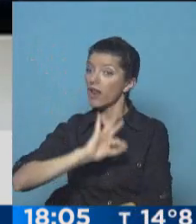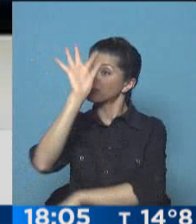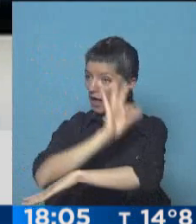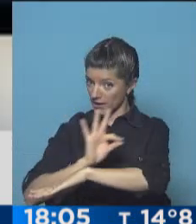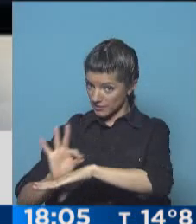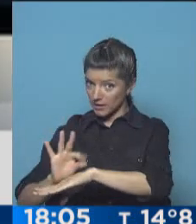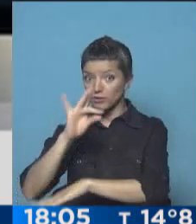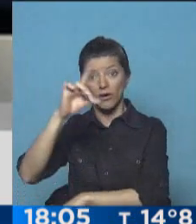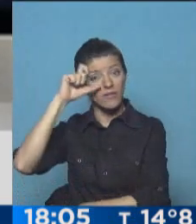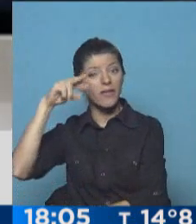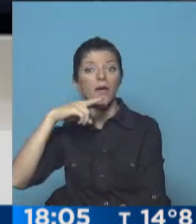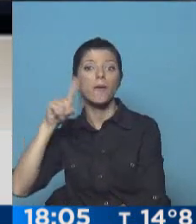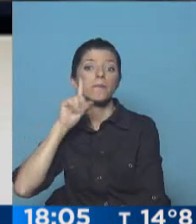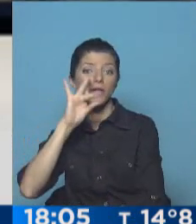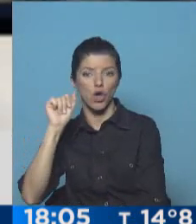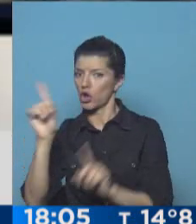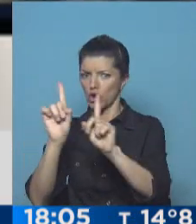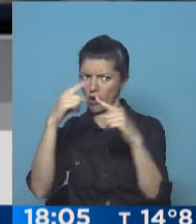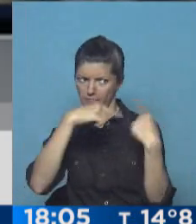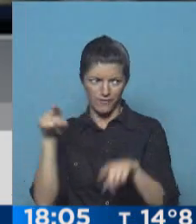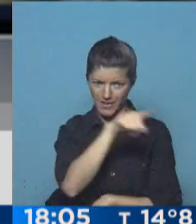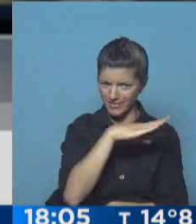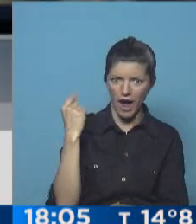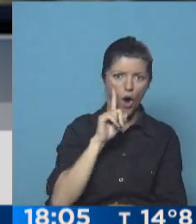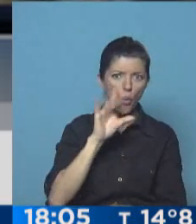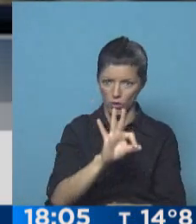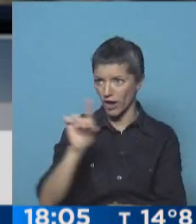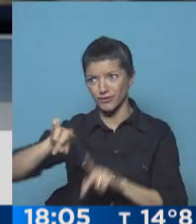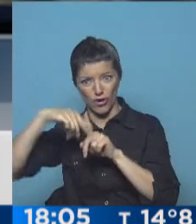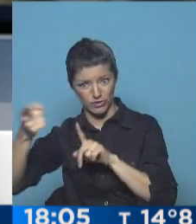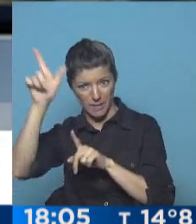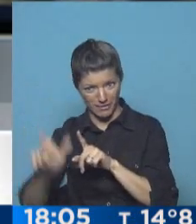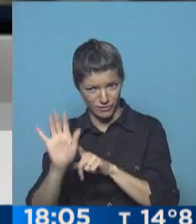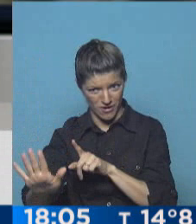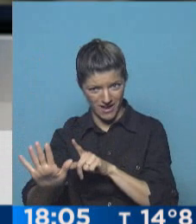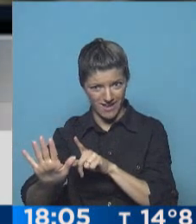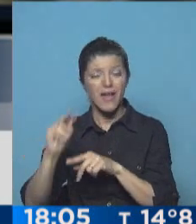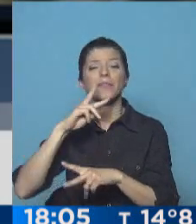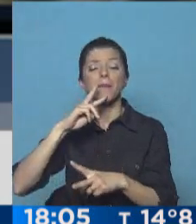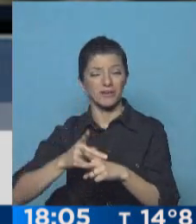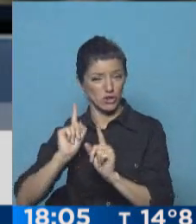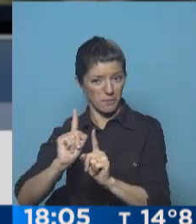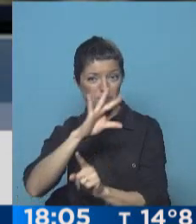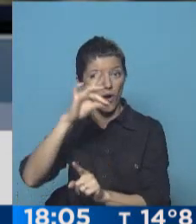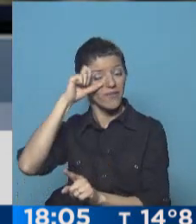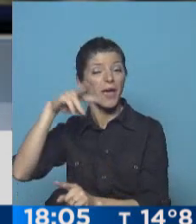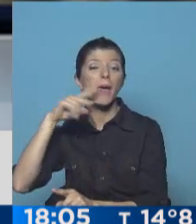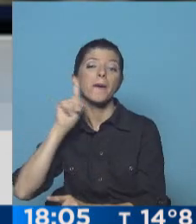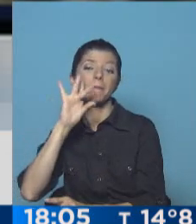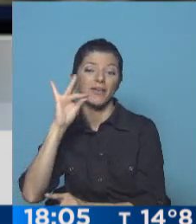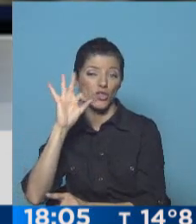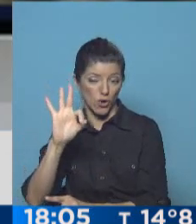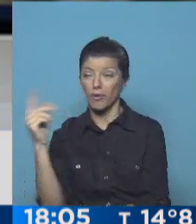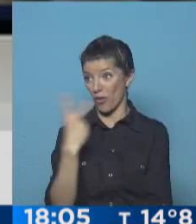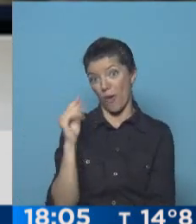de Formosa. No, no tiene nada que ver con De Vido, Julio, es un De Vido, es otro De Vido. Los dos son buenos igual, así